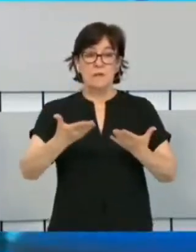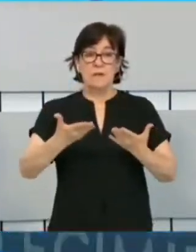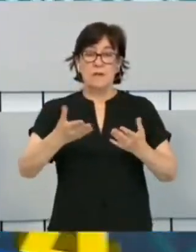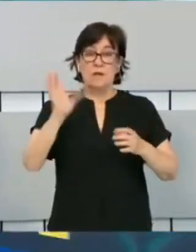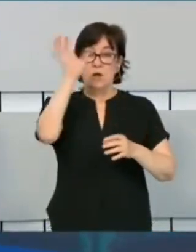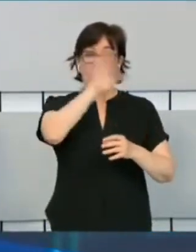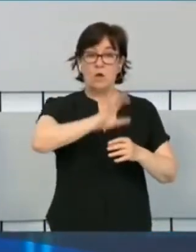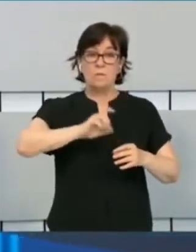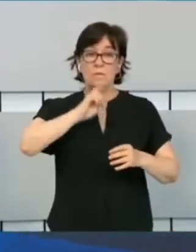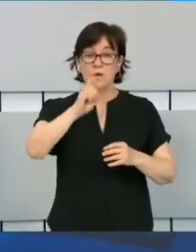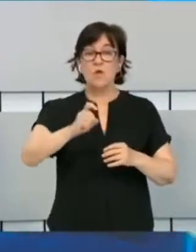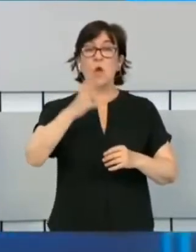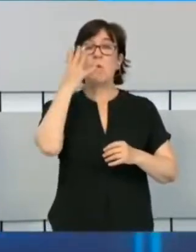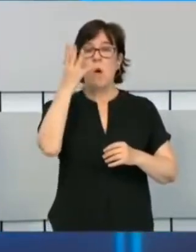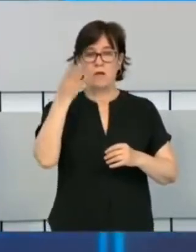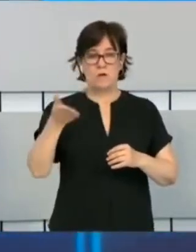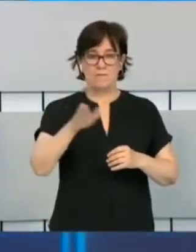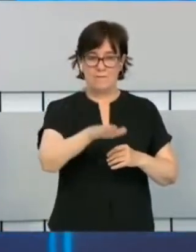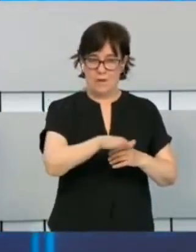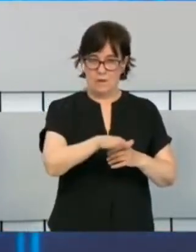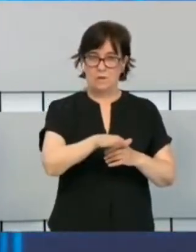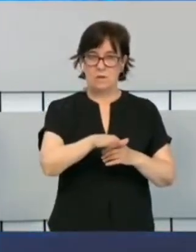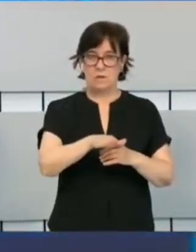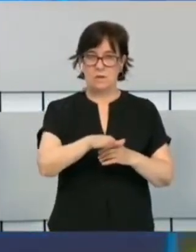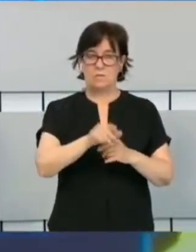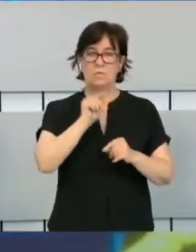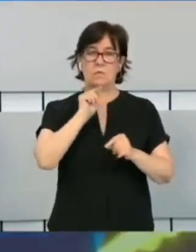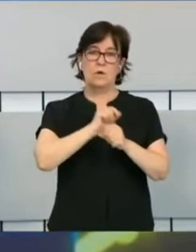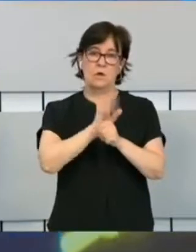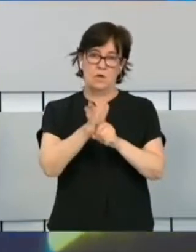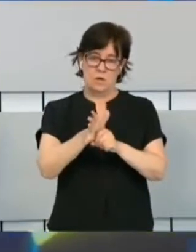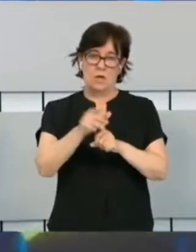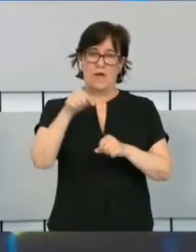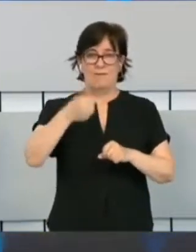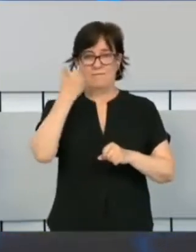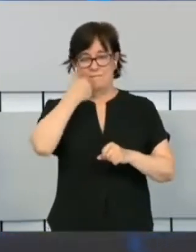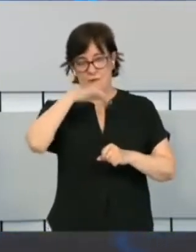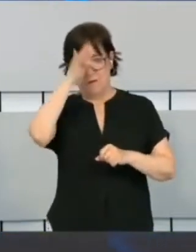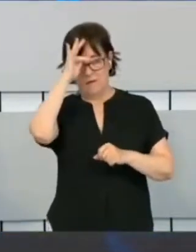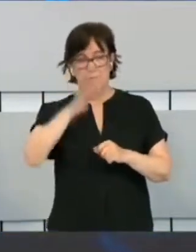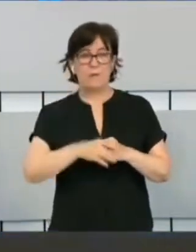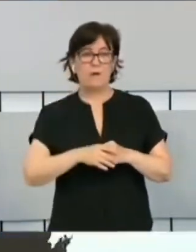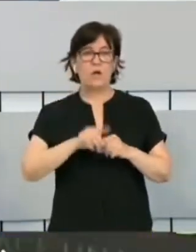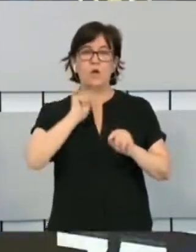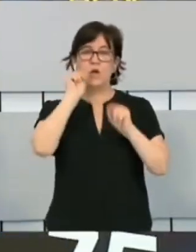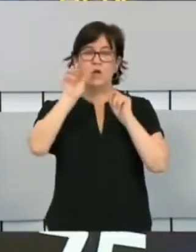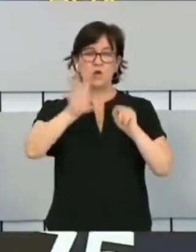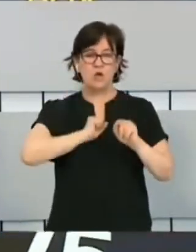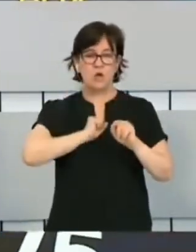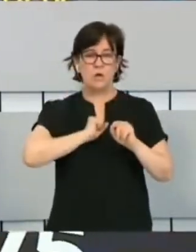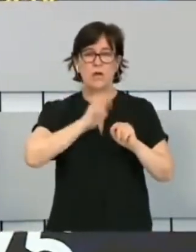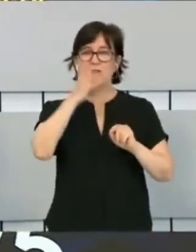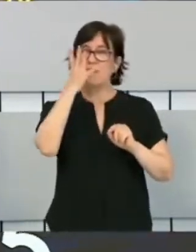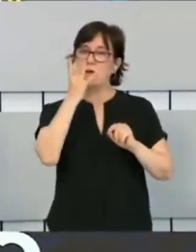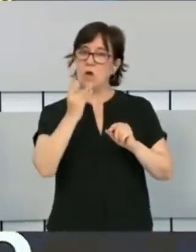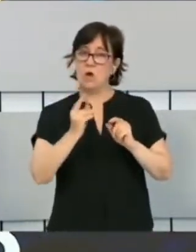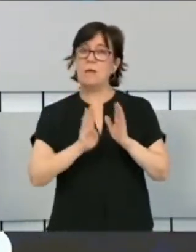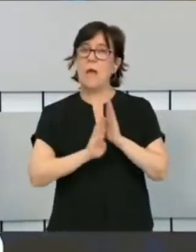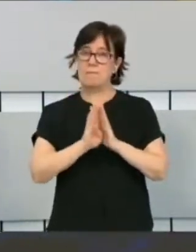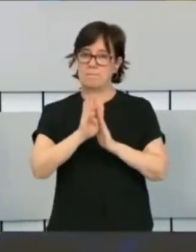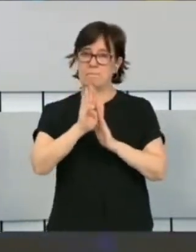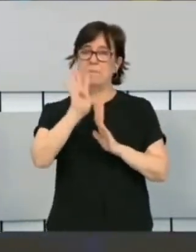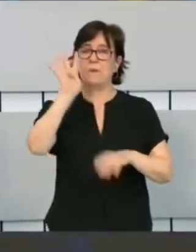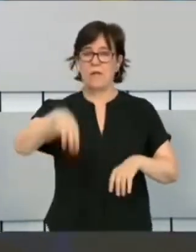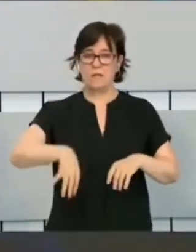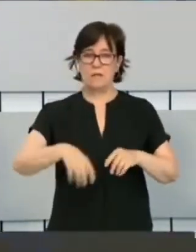Las comunidades han notificado 4 fallecidos por coronavirus este fin de semana. Los contagios llevan 5 días en ascenso.